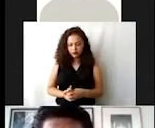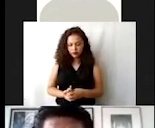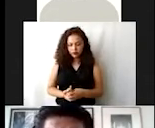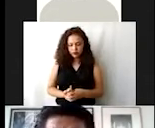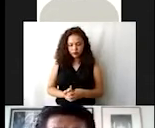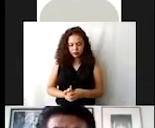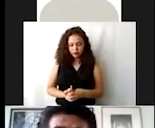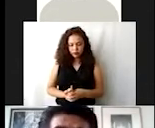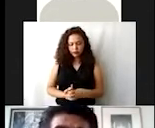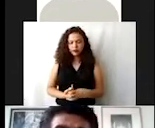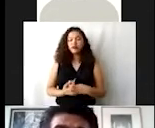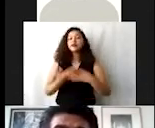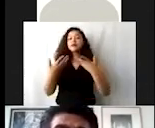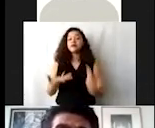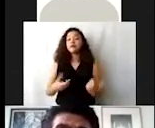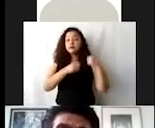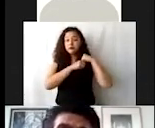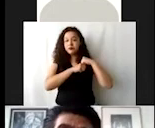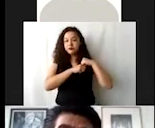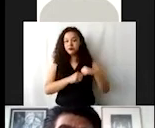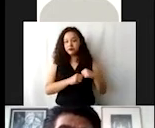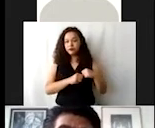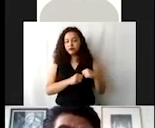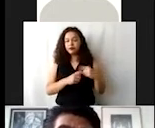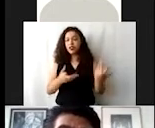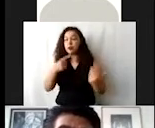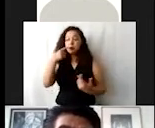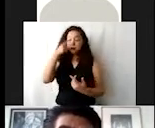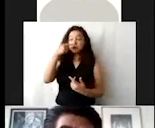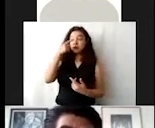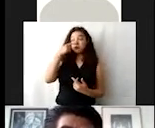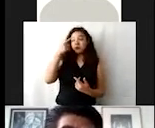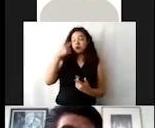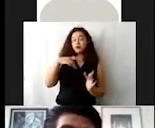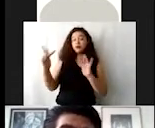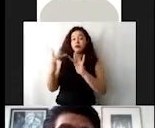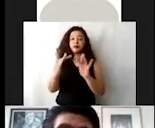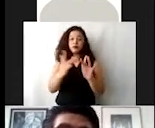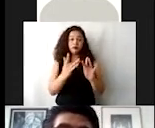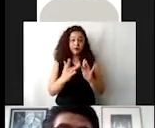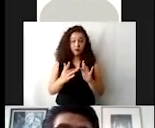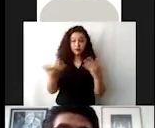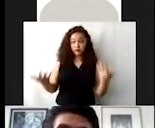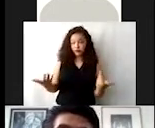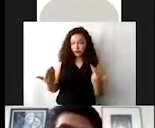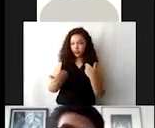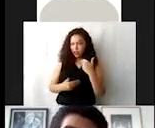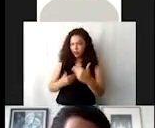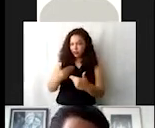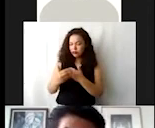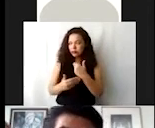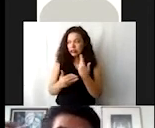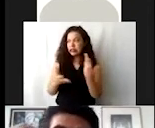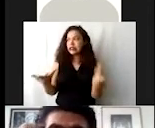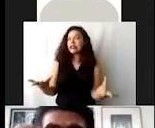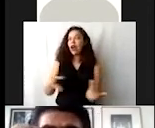la autoridad presuma que no estamos como localizados. Pues las consecuencias pueden ser tremendas, ¿no? Primero,